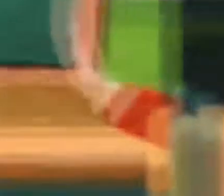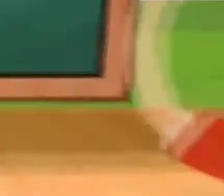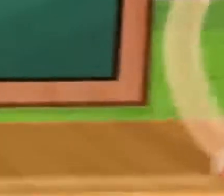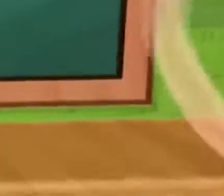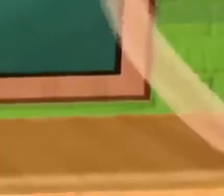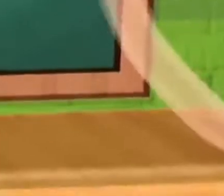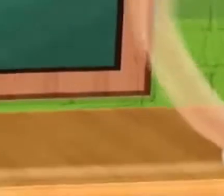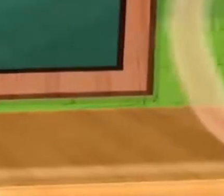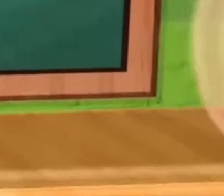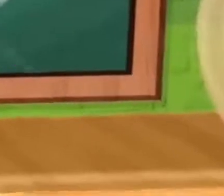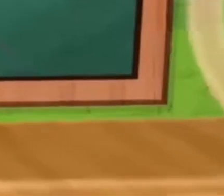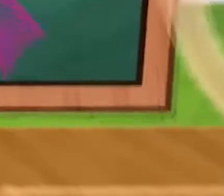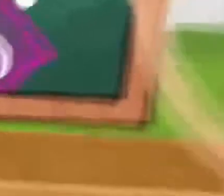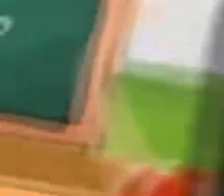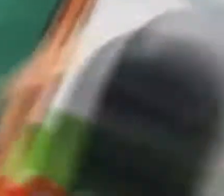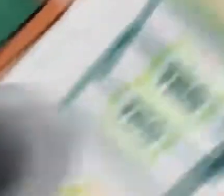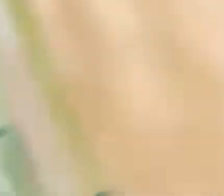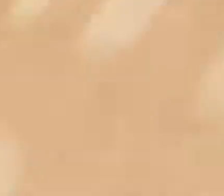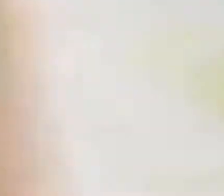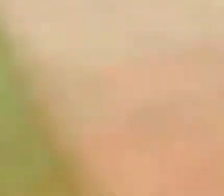¡Mi clase, mi parche!